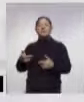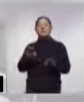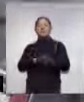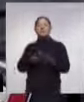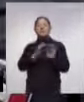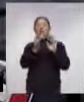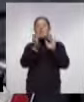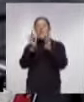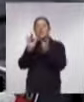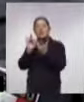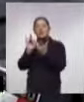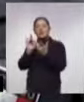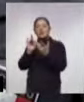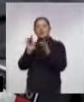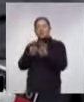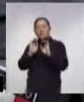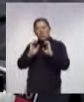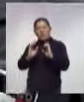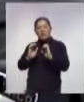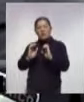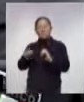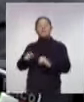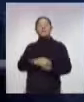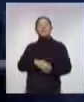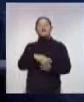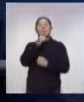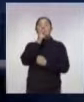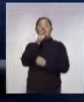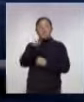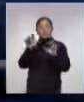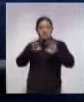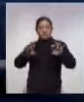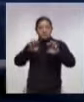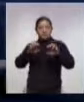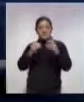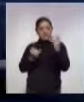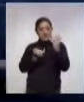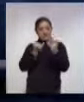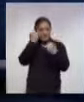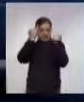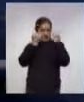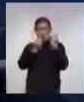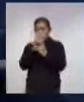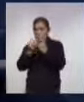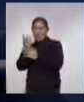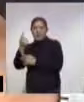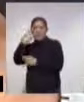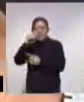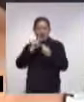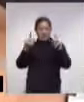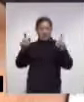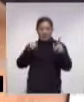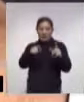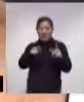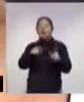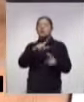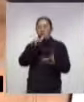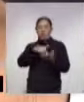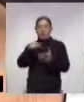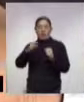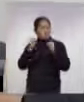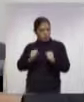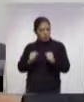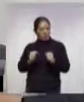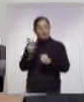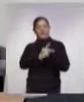sociales. La Policía Cibernética fue creada en este gobierno al tener como prioridad mantener a Tlaxcala como una de las entidades más seguras del